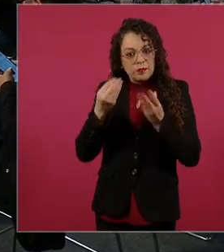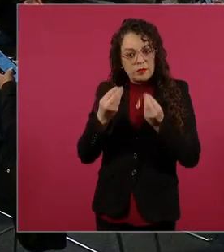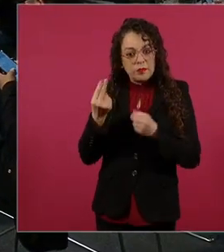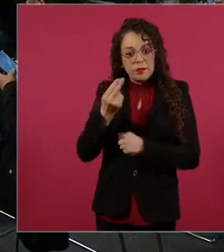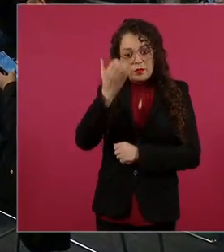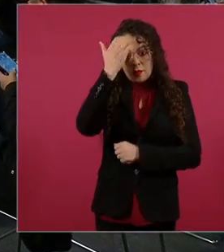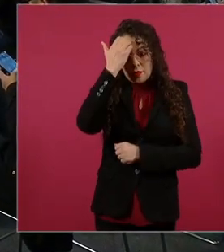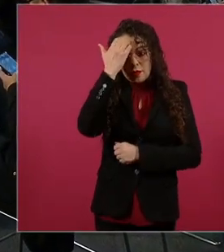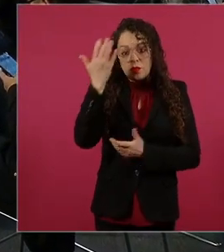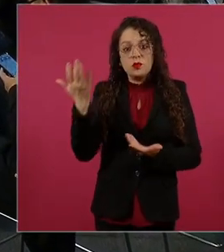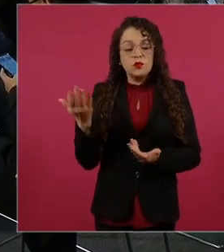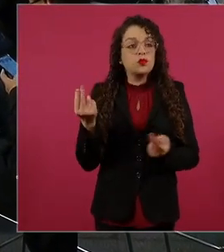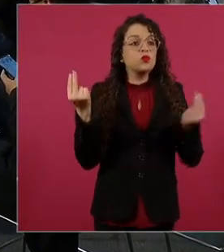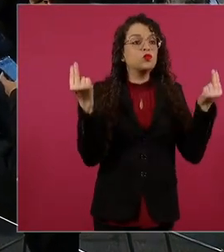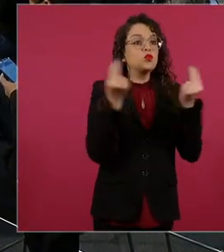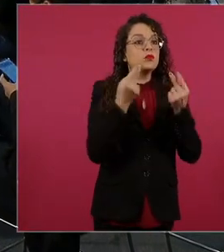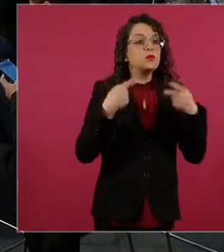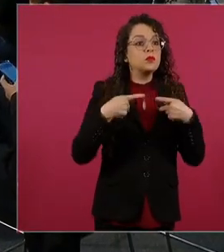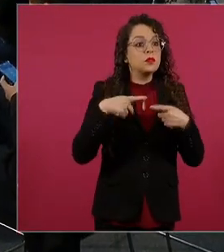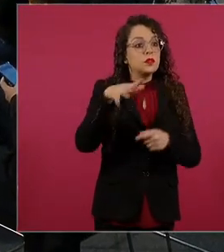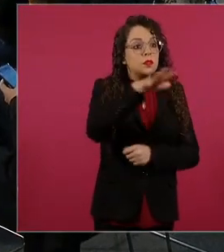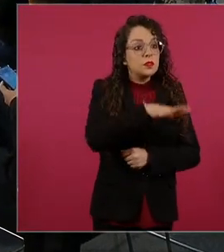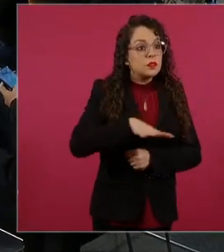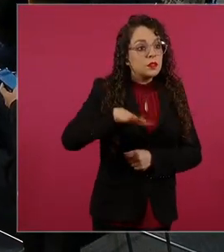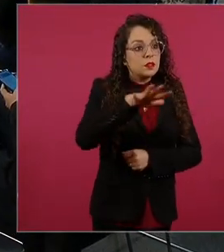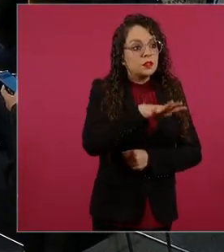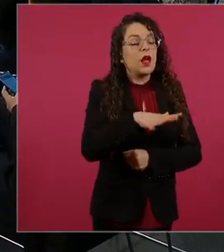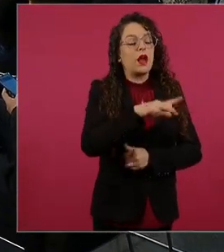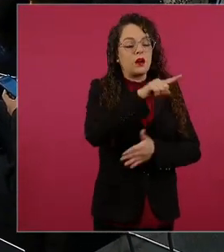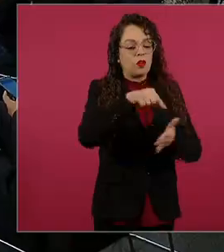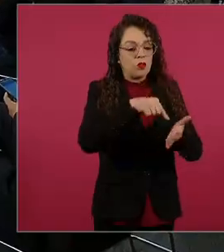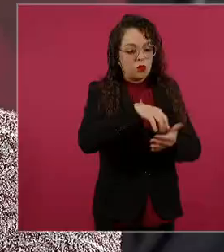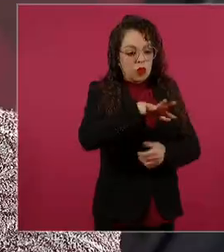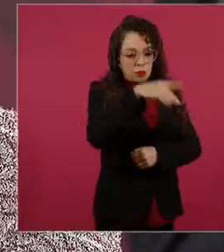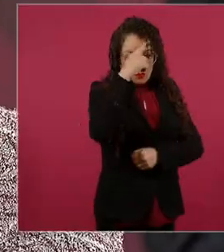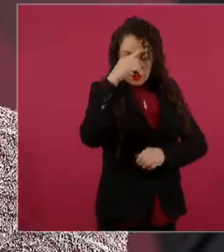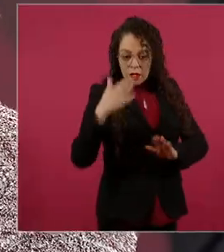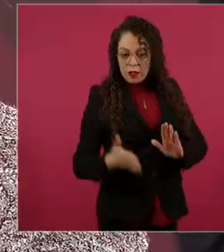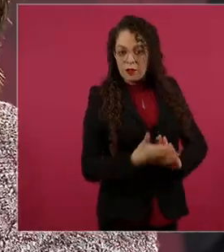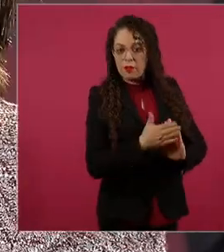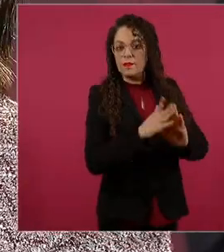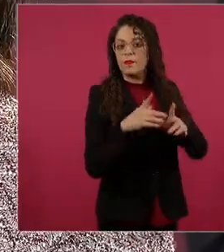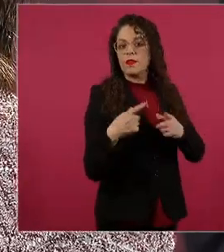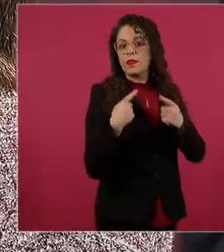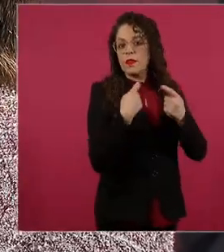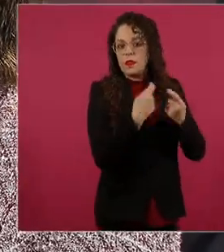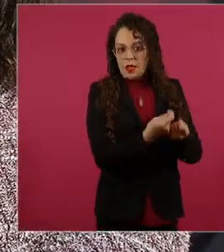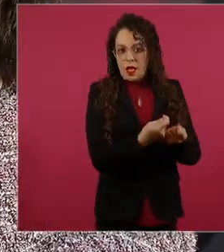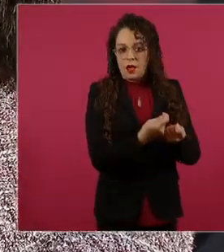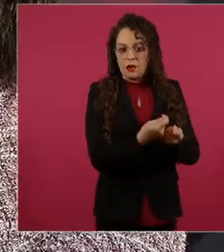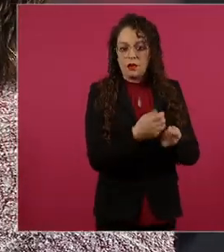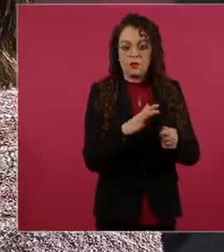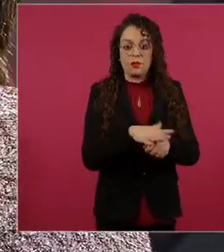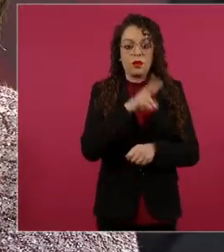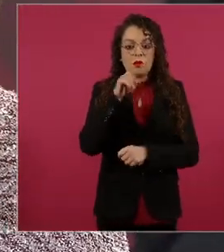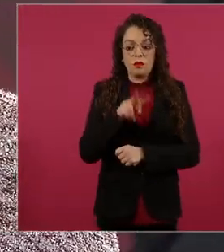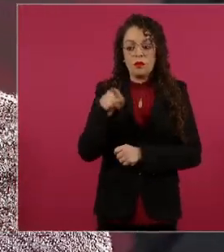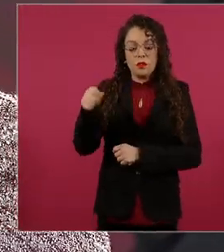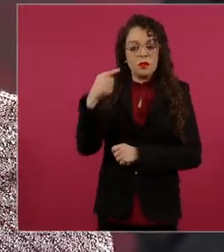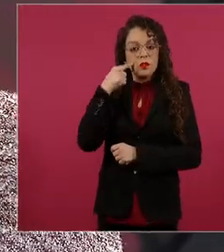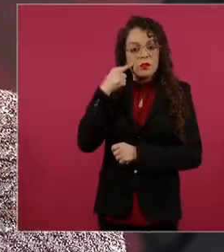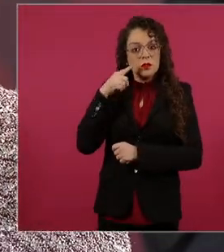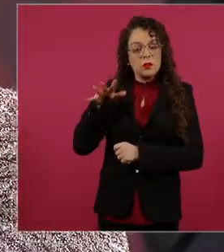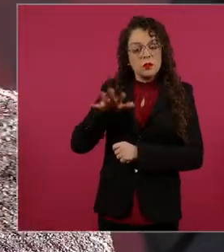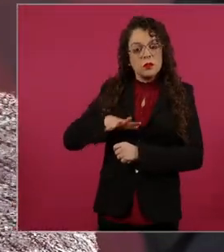conocer dónde están las necesidades de vivienda, conocer la problemática que se enfrentaban en